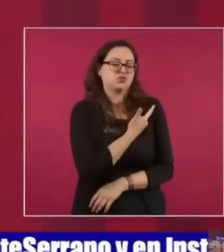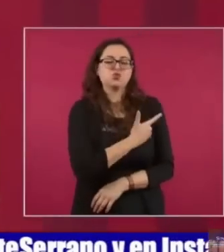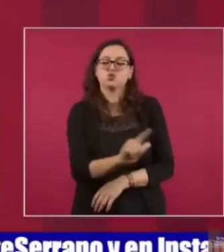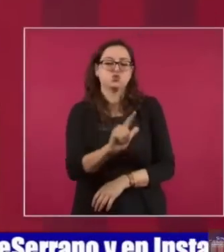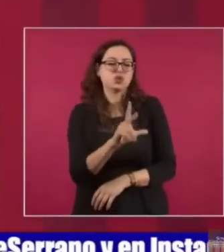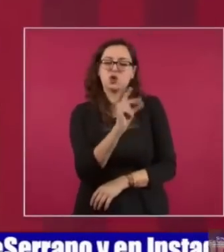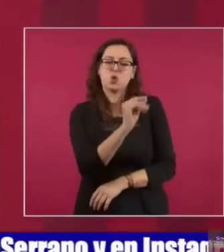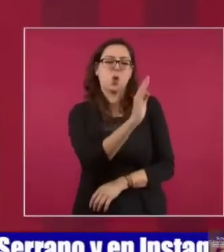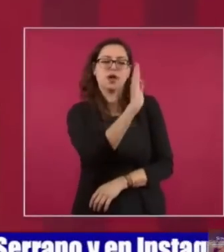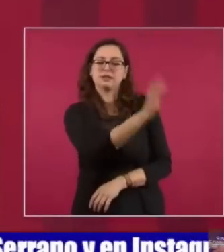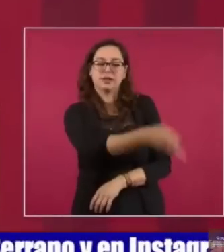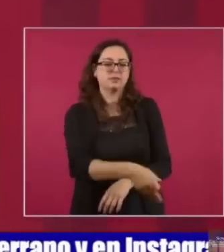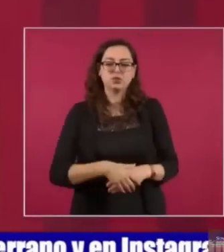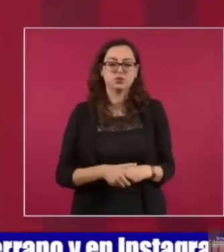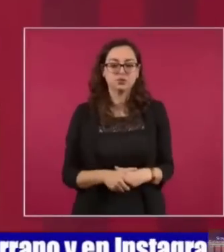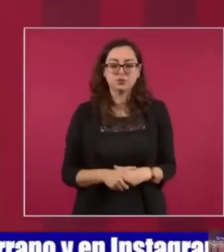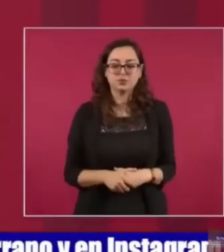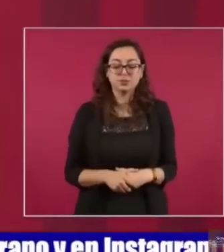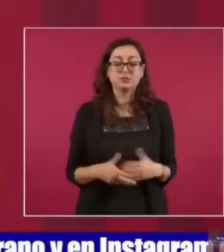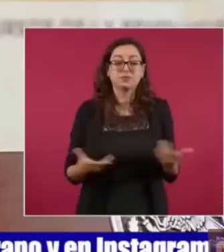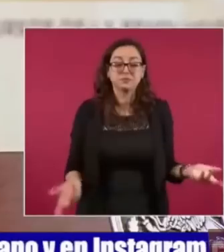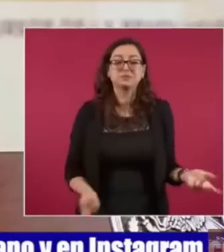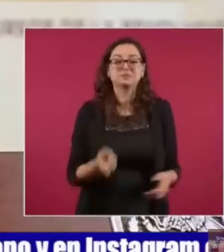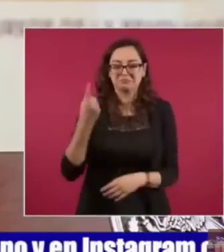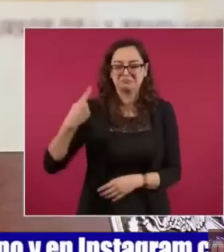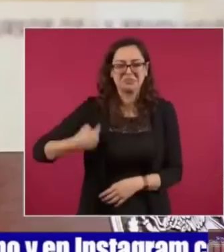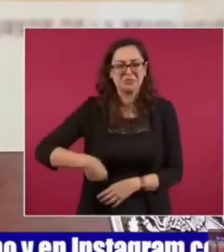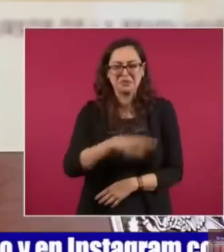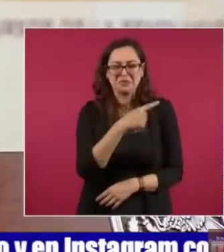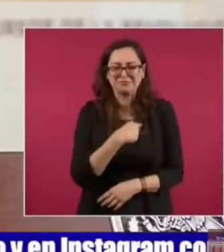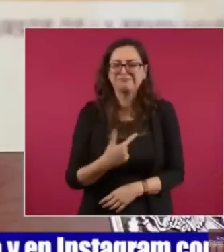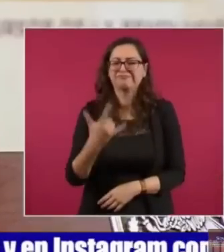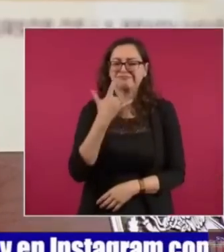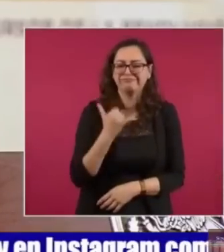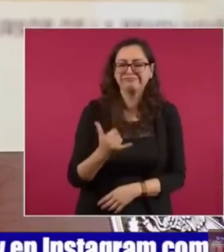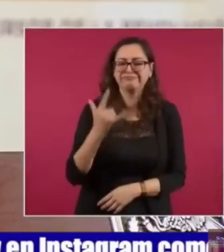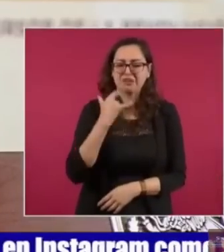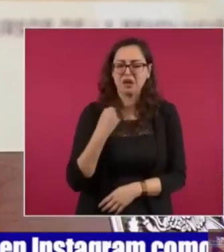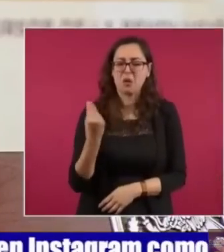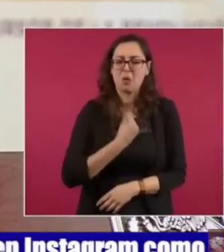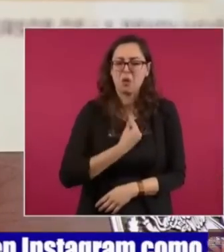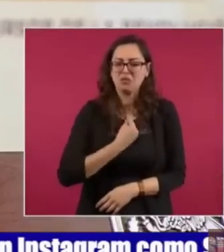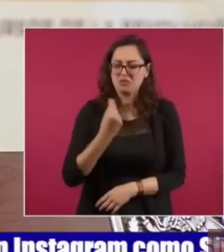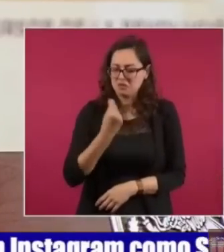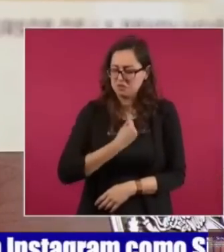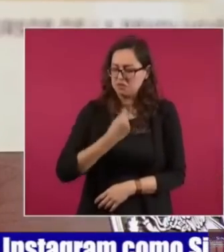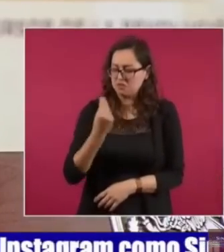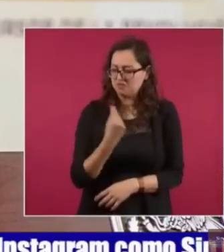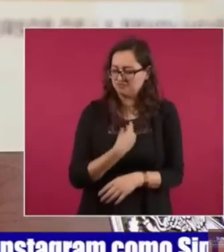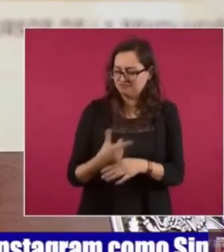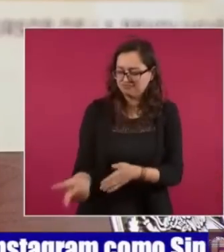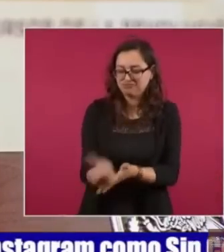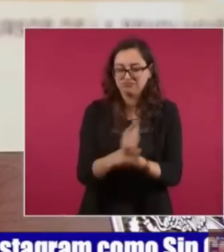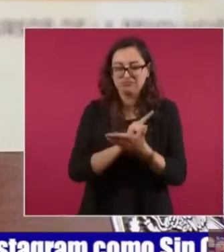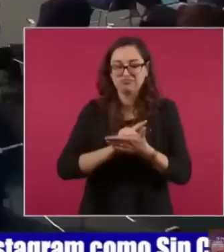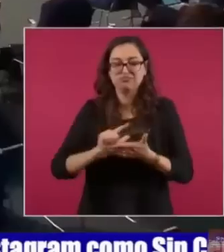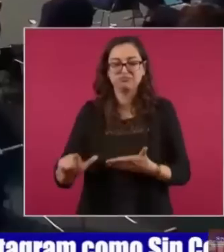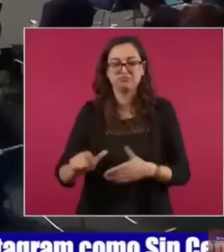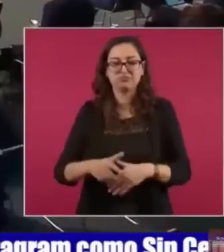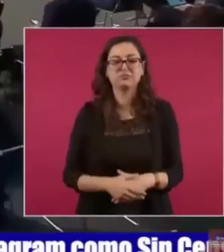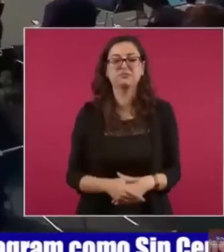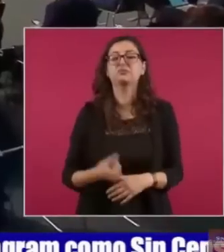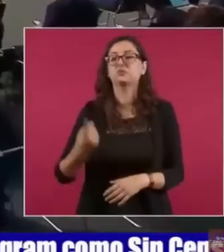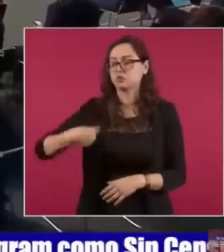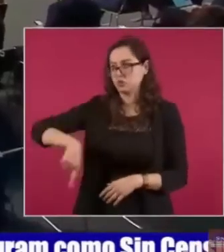no se espía desde este gobierno. Y si no estoy diciendo la verdad, si estoy mintiendo, que lo demuestren. Ese es un reto